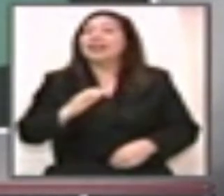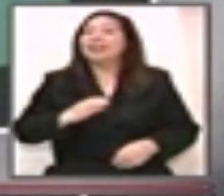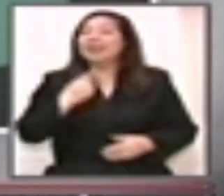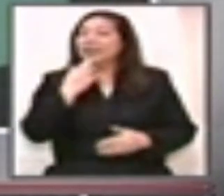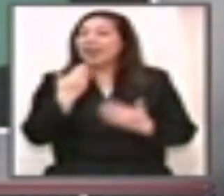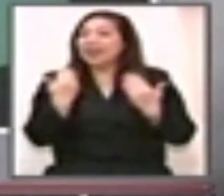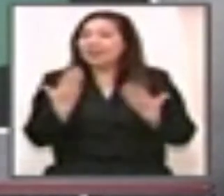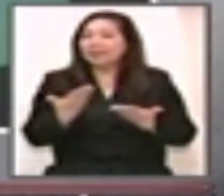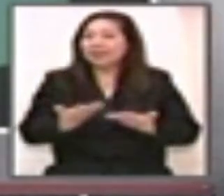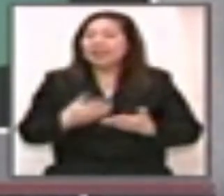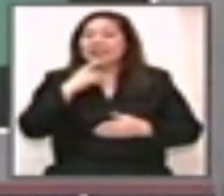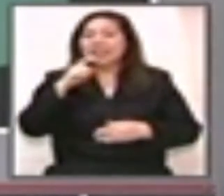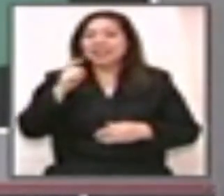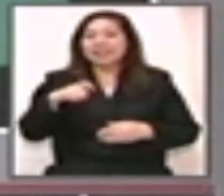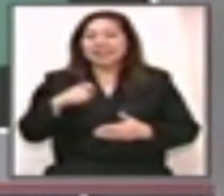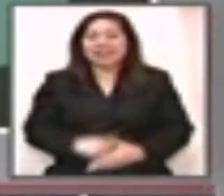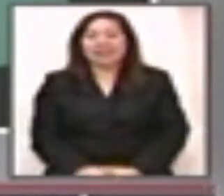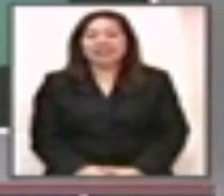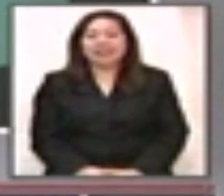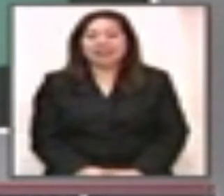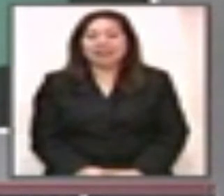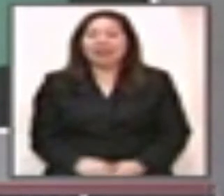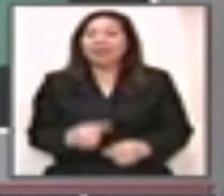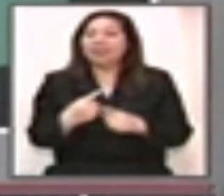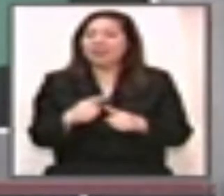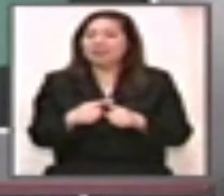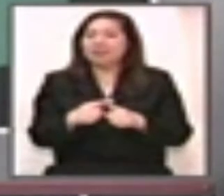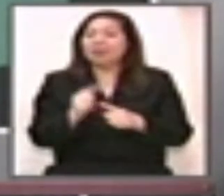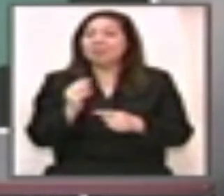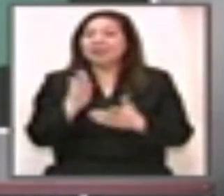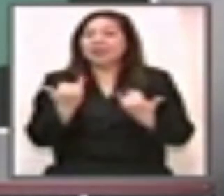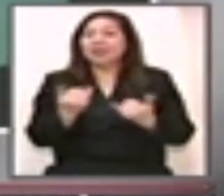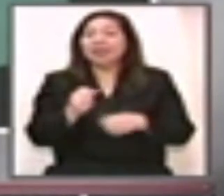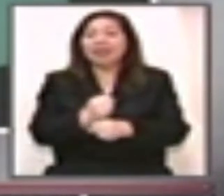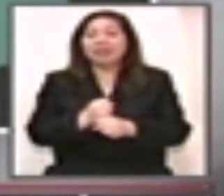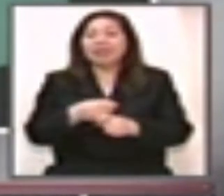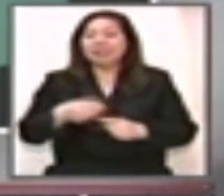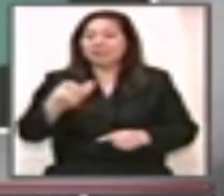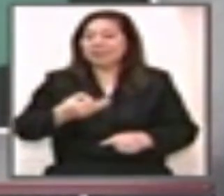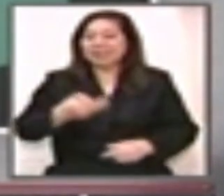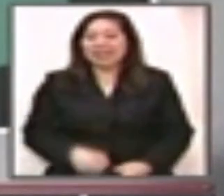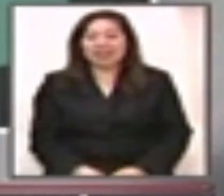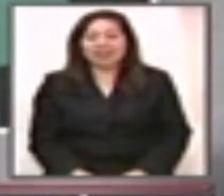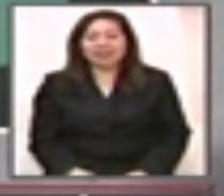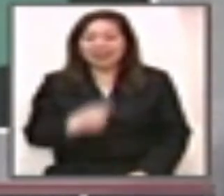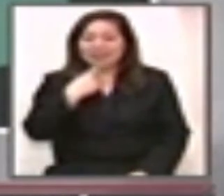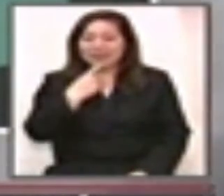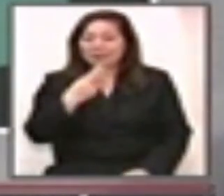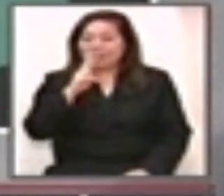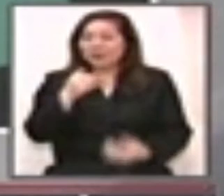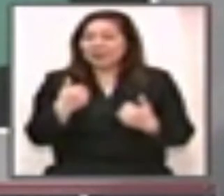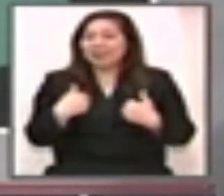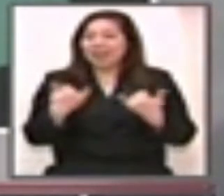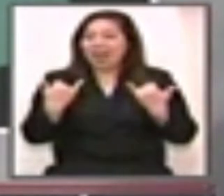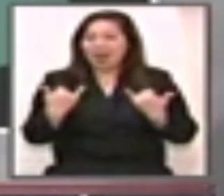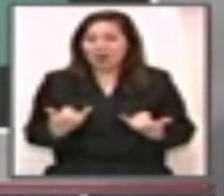que atiende las necesidades de los distintos demandantes de cafés especiales. Y que dicho sea de paso, el Perú tiene en